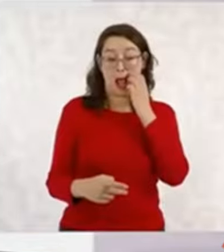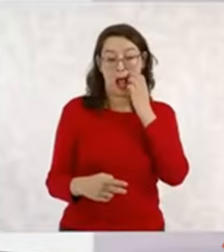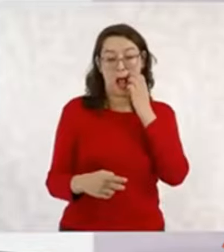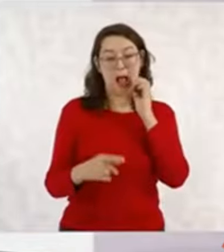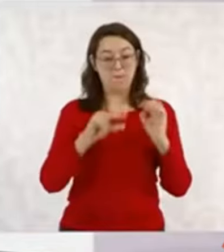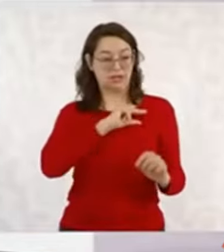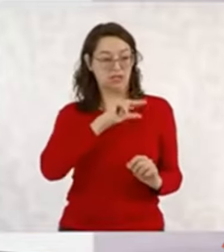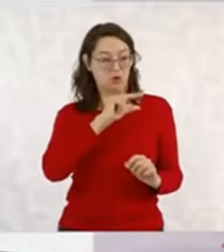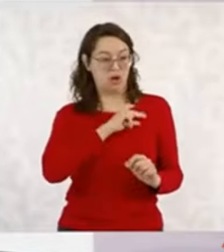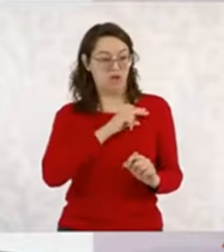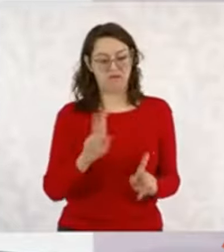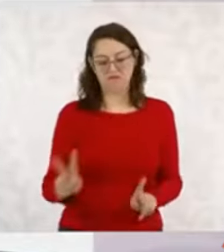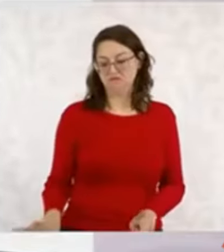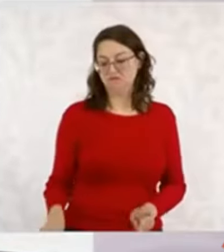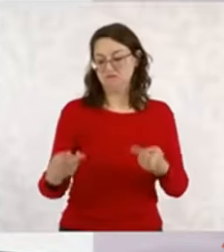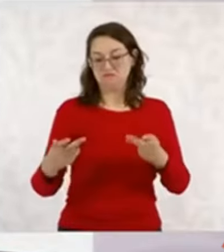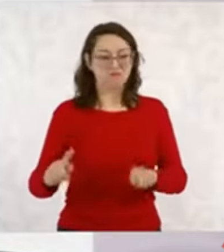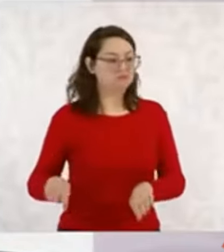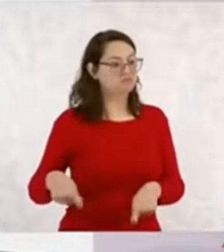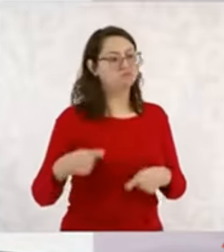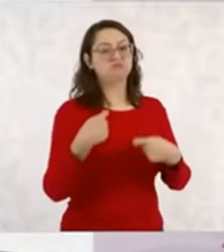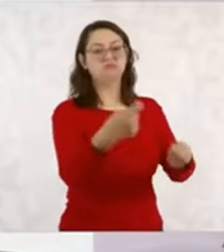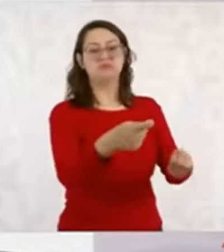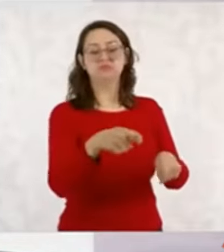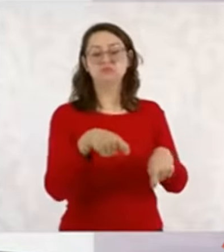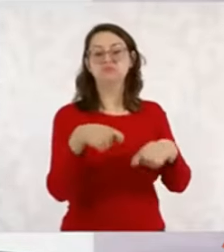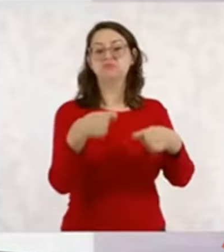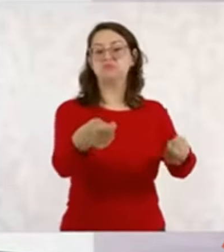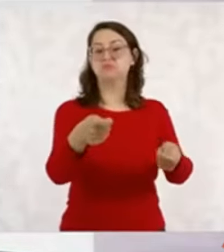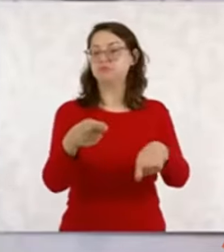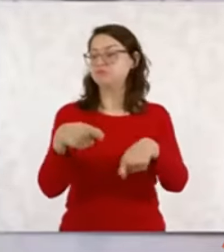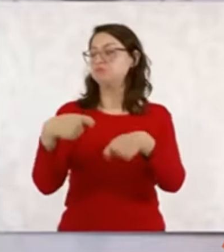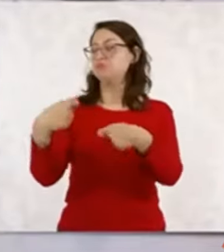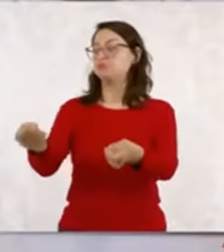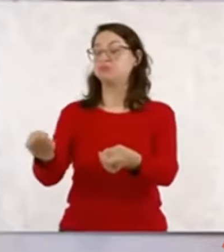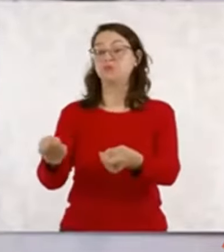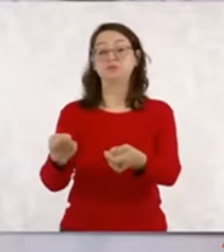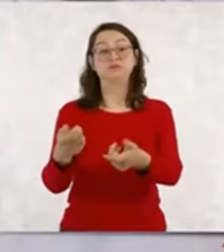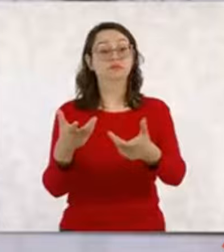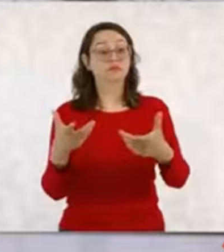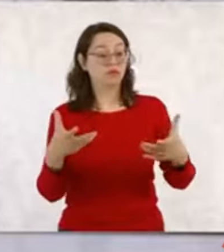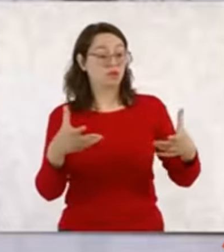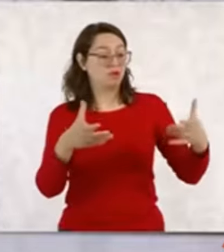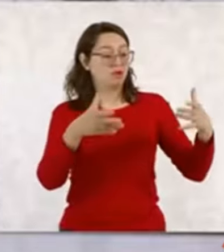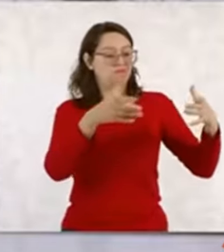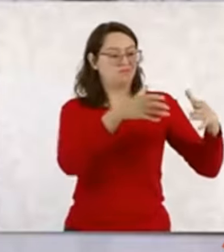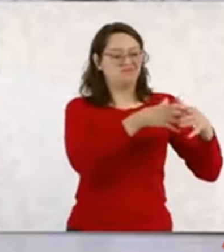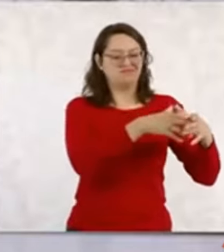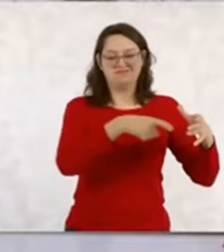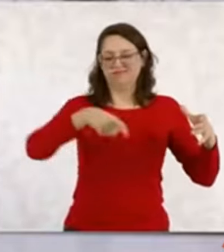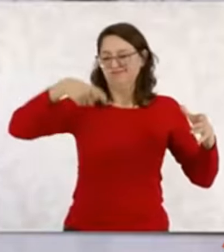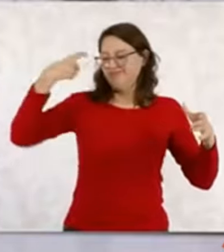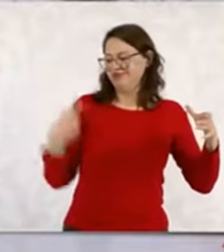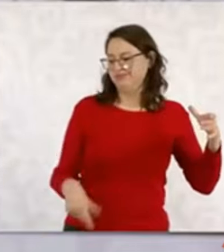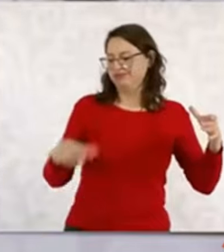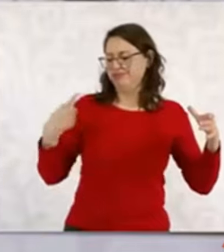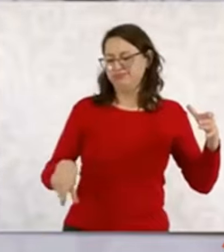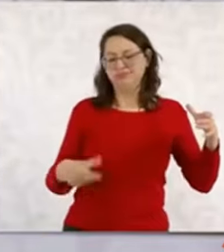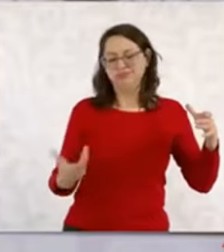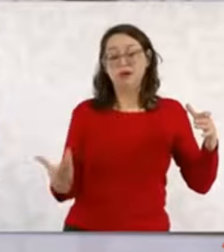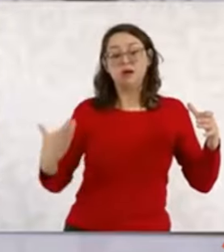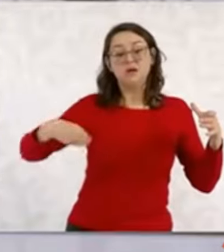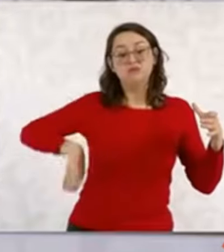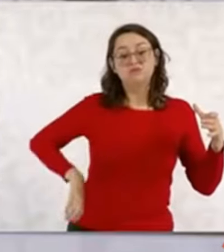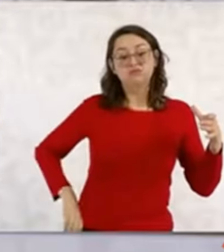hubo unos cuantos que se cuentan con los dedos de las manos, que aumentaron su riqueza